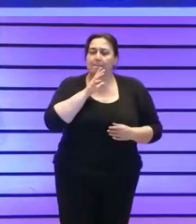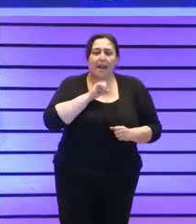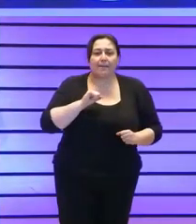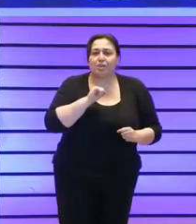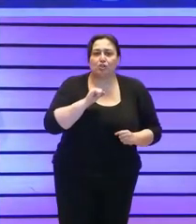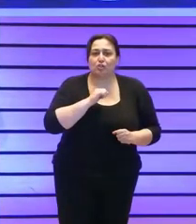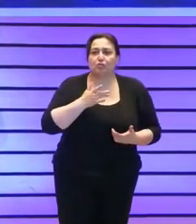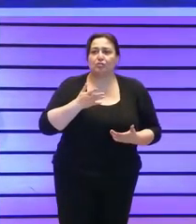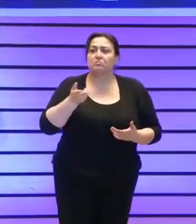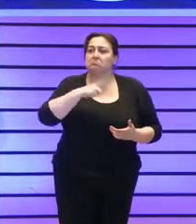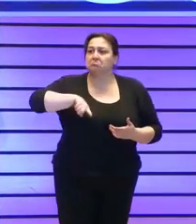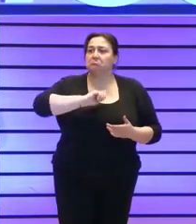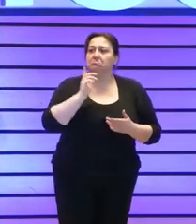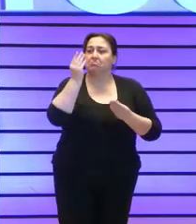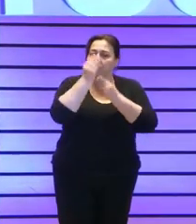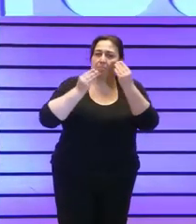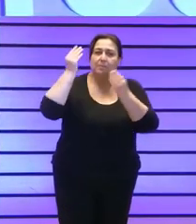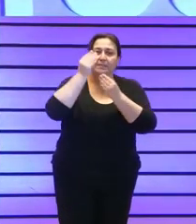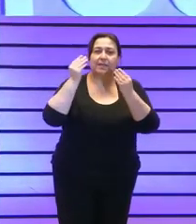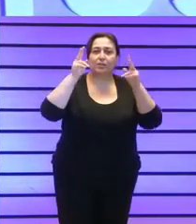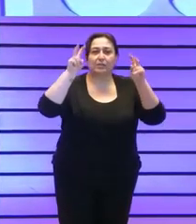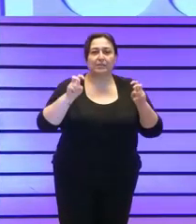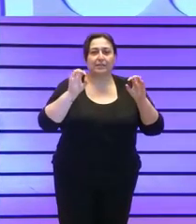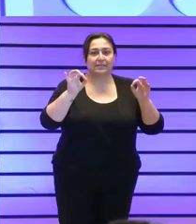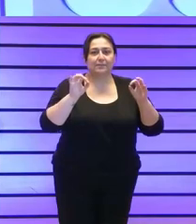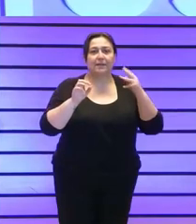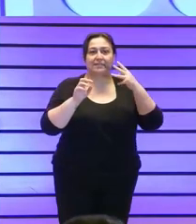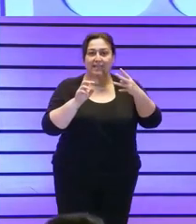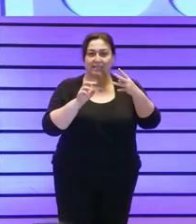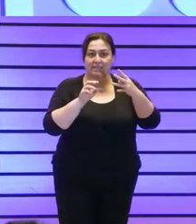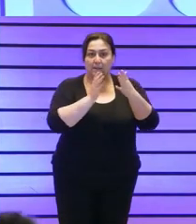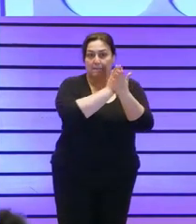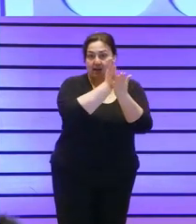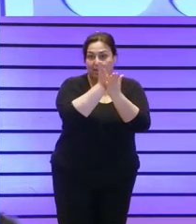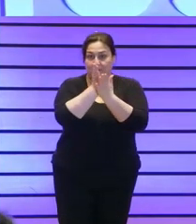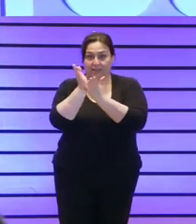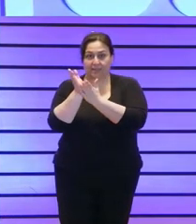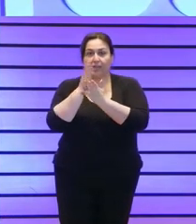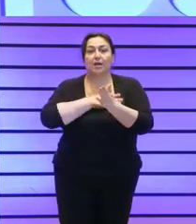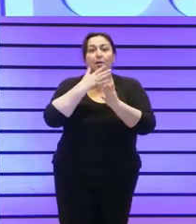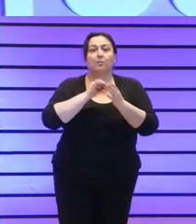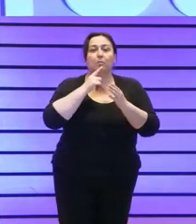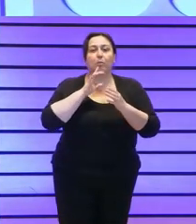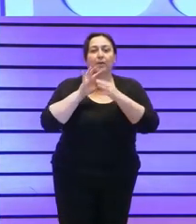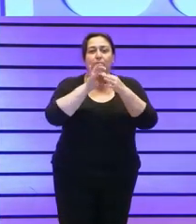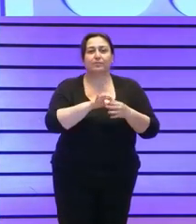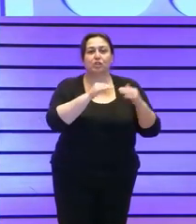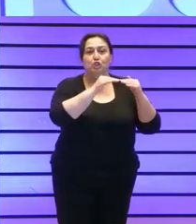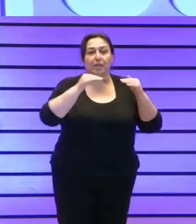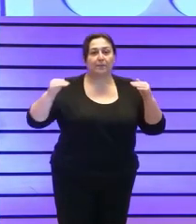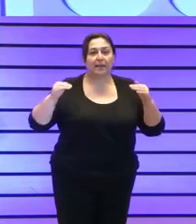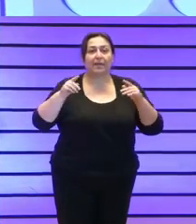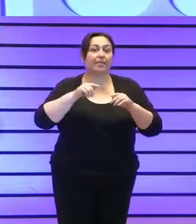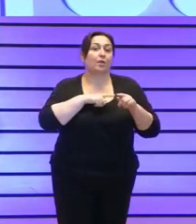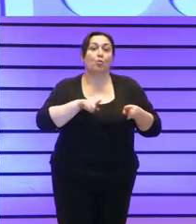y en los cuales hemos estado reflexionando sobre las tres variables que determinan la sostenibilidad de cualquier entidad y como no